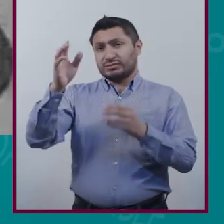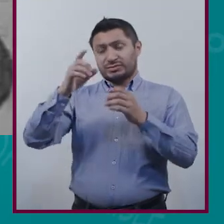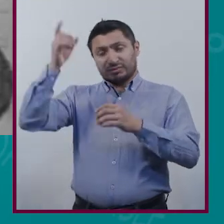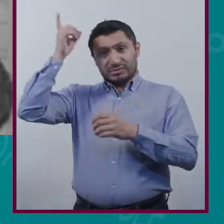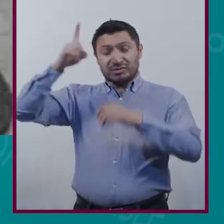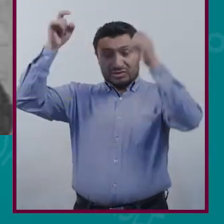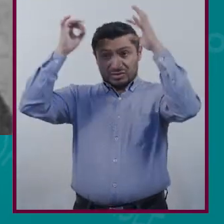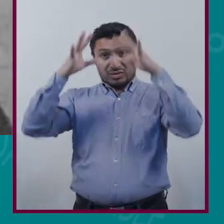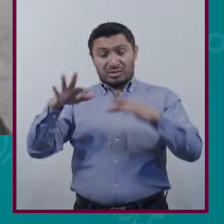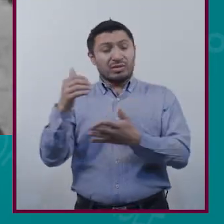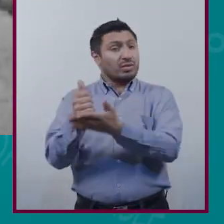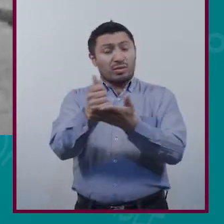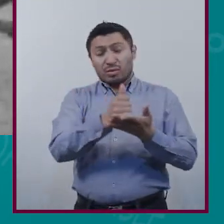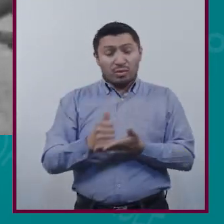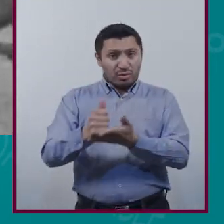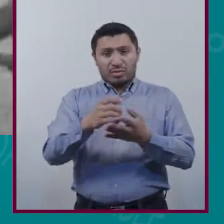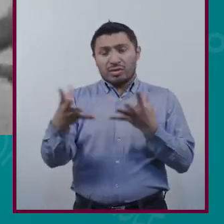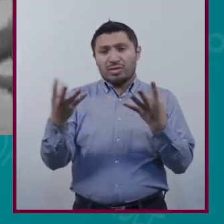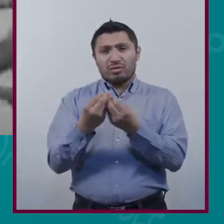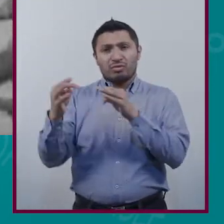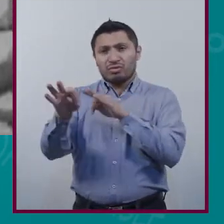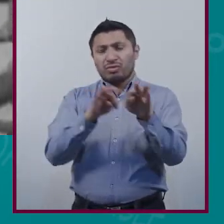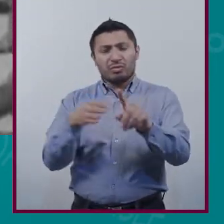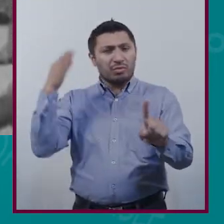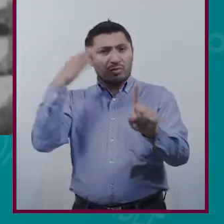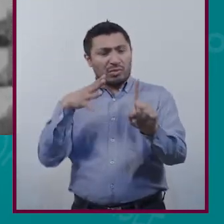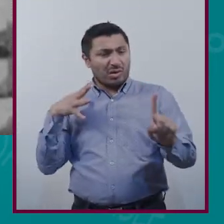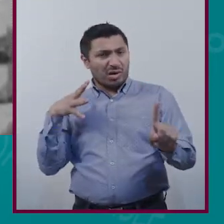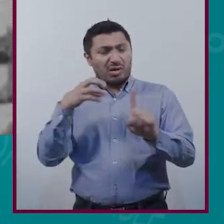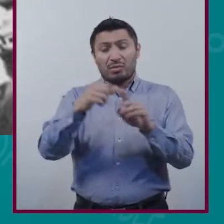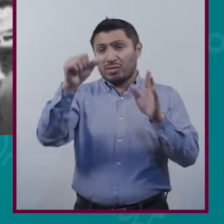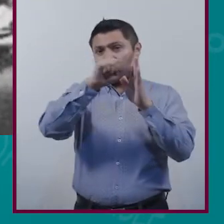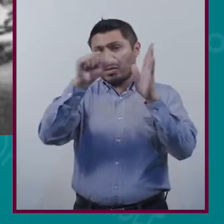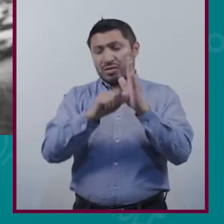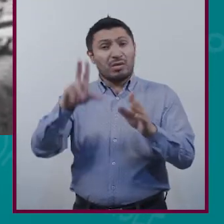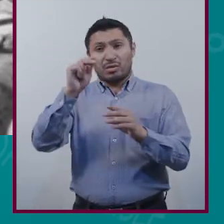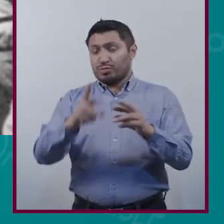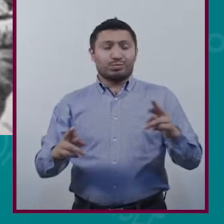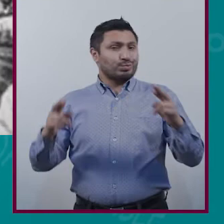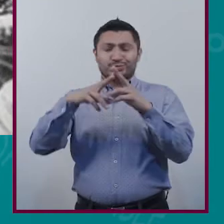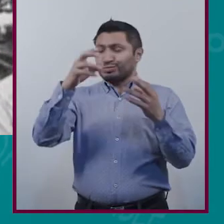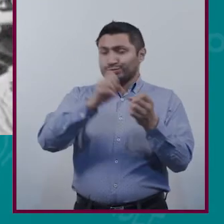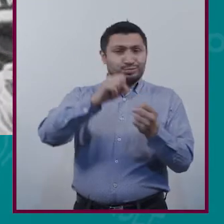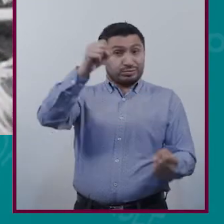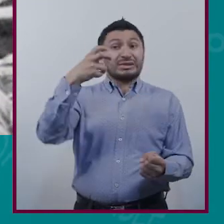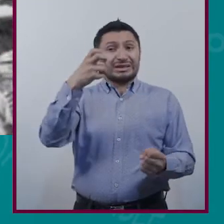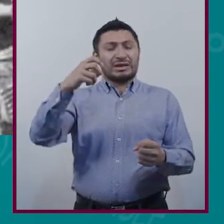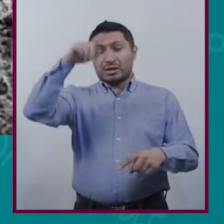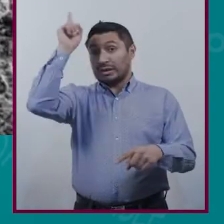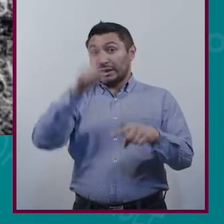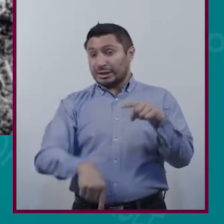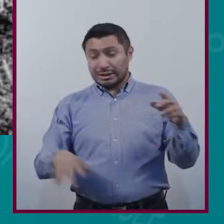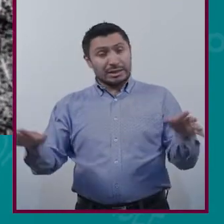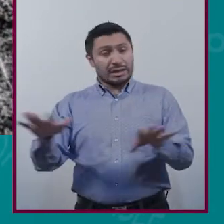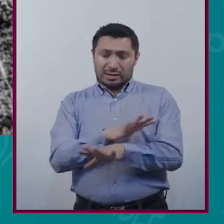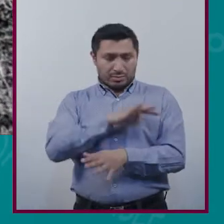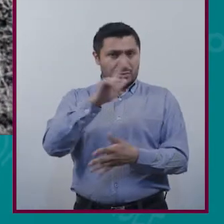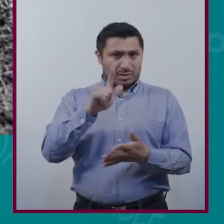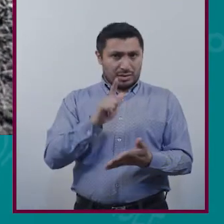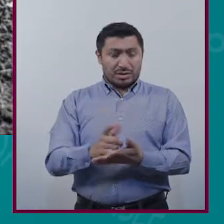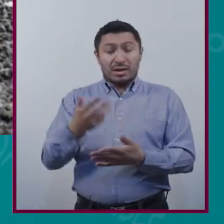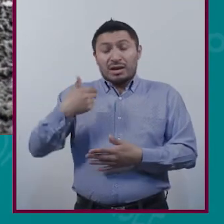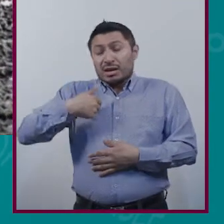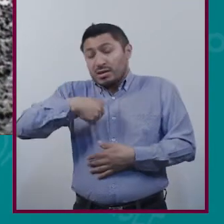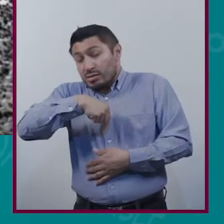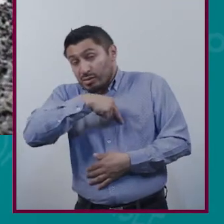ayuda. Trabajaremos para que ese decreto y los artículos antirreligiosos de la Constitución sean reformados, y nos